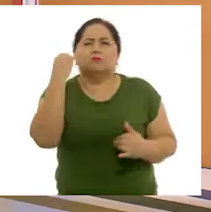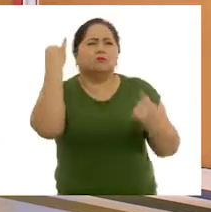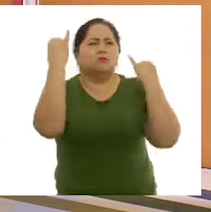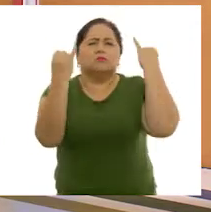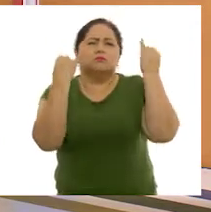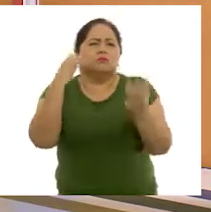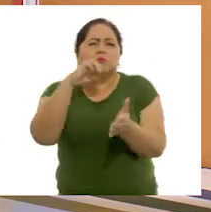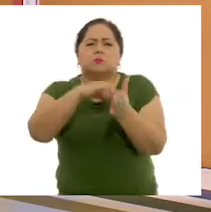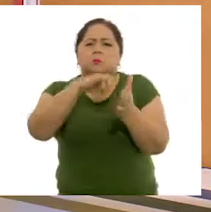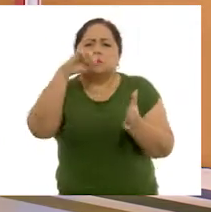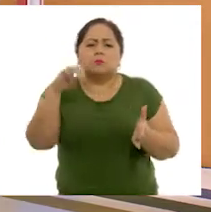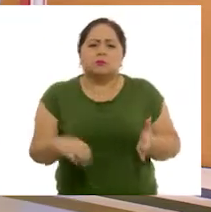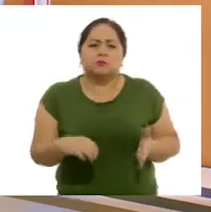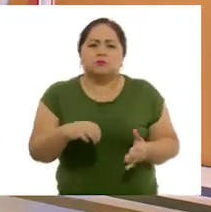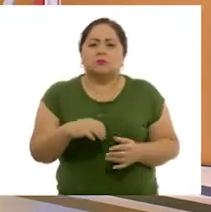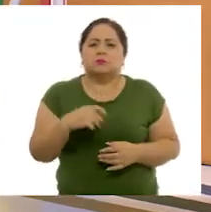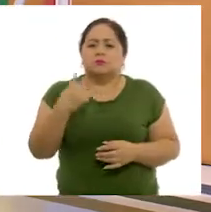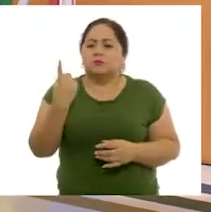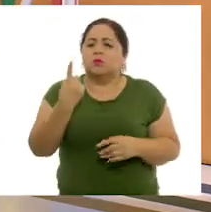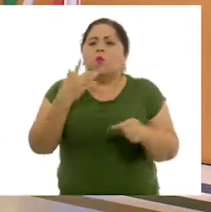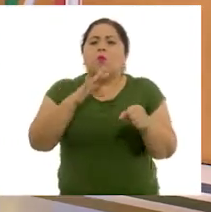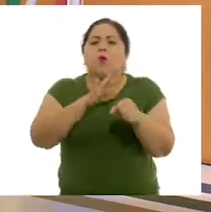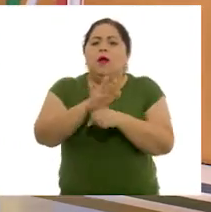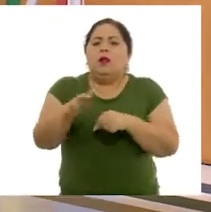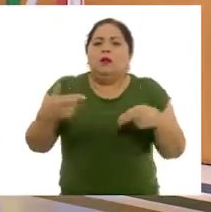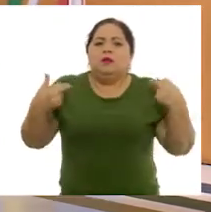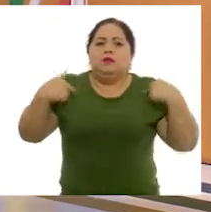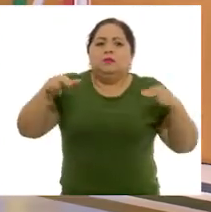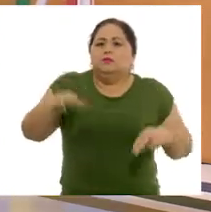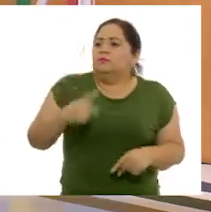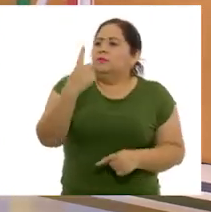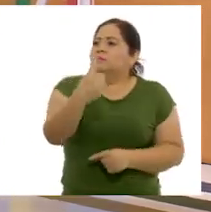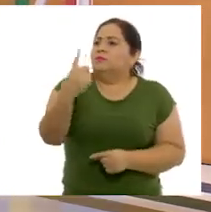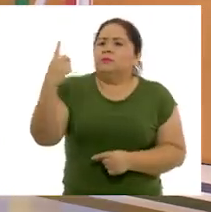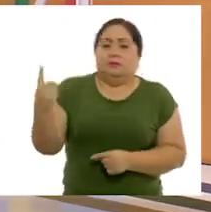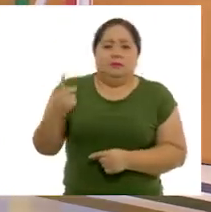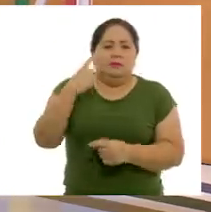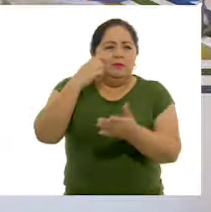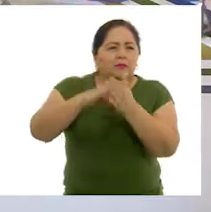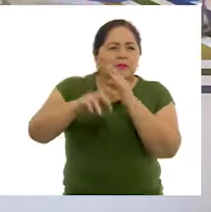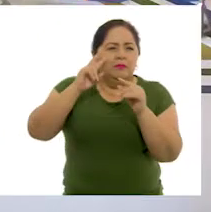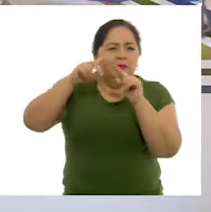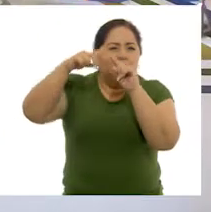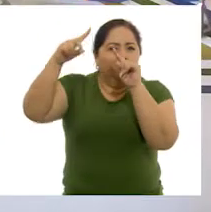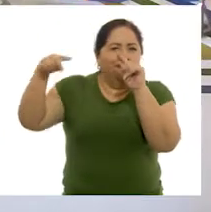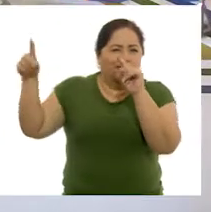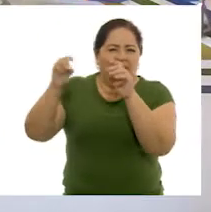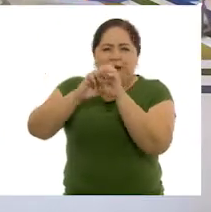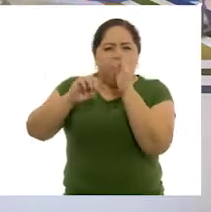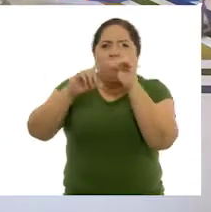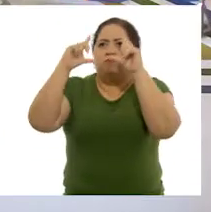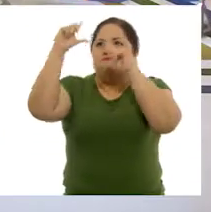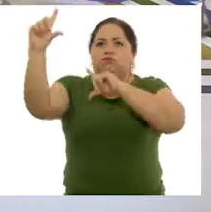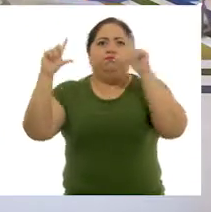por ejemplo, qué línea representaría la trayectoria de cada uno, y para eso aquí tenemos unos